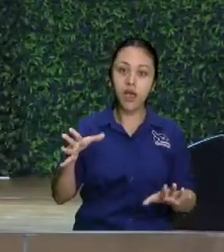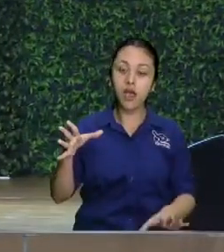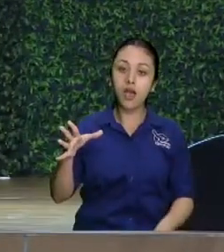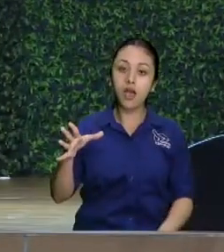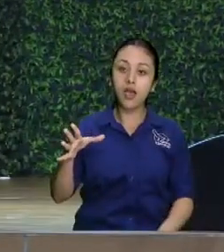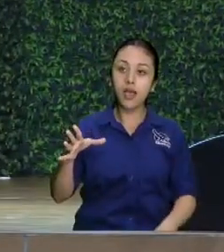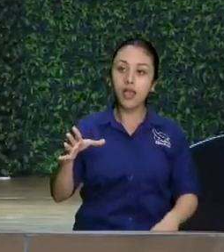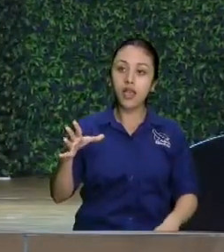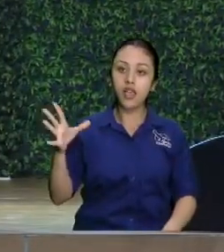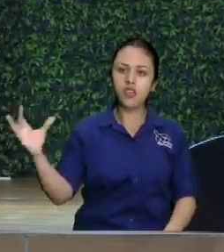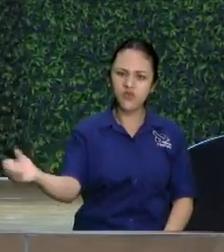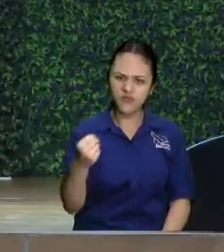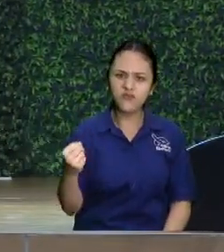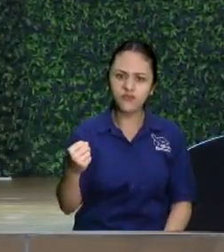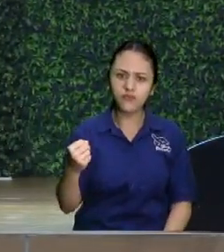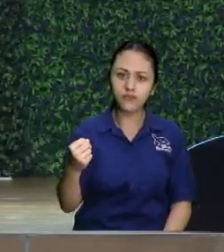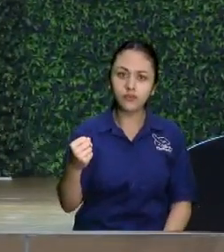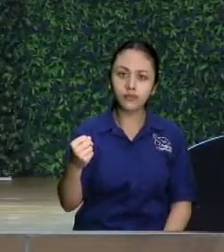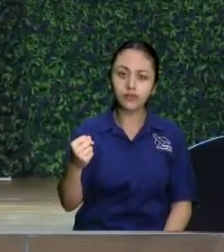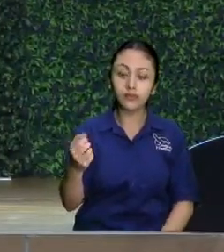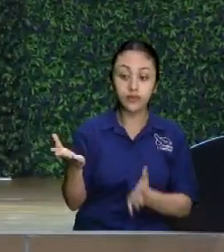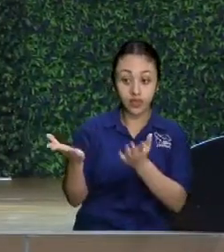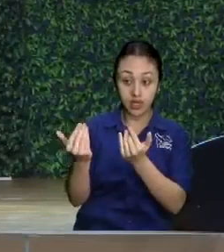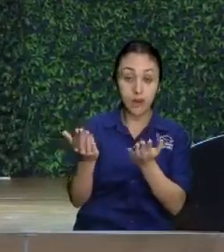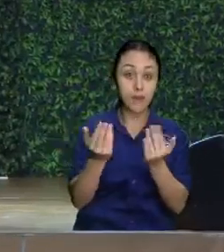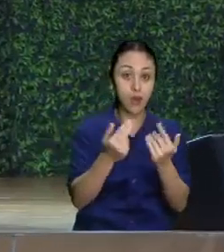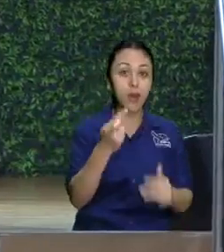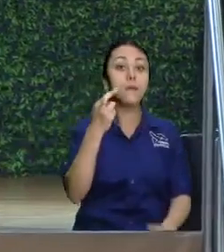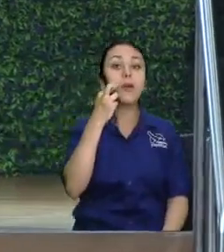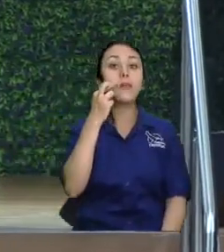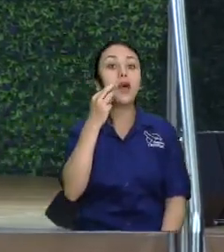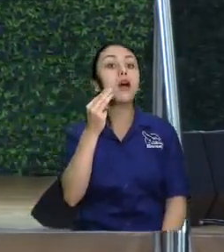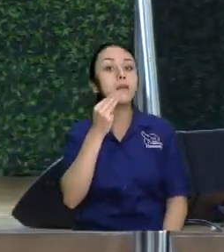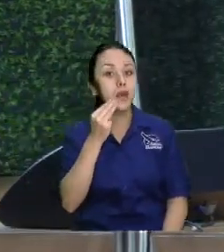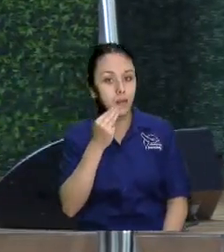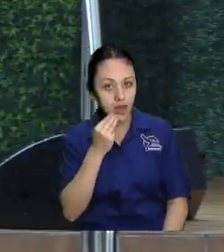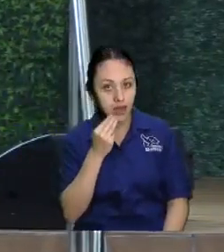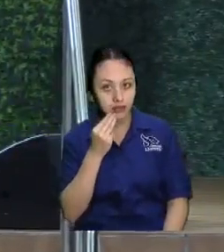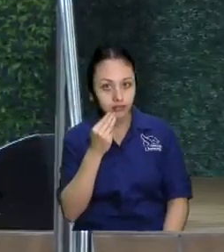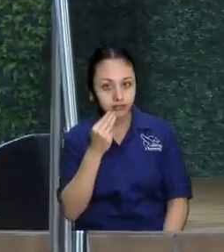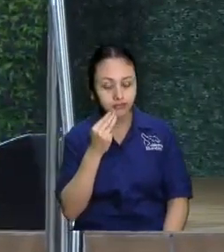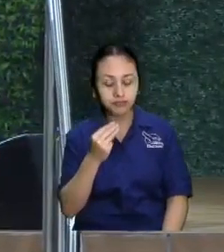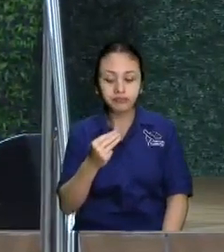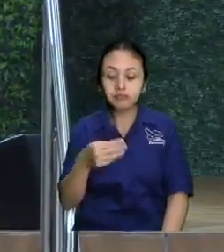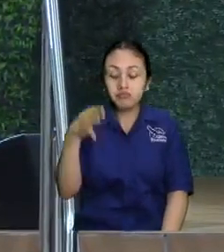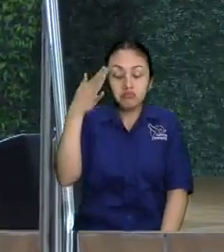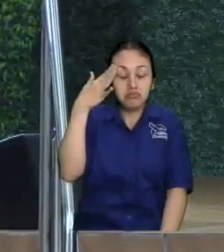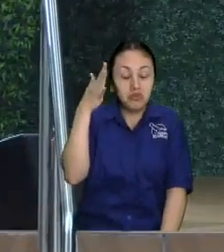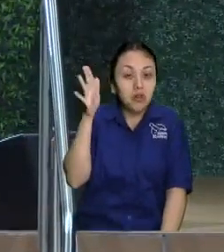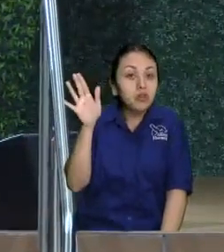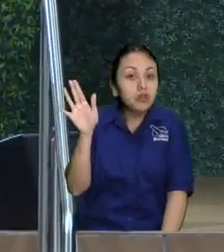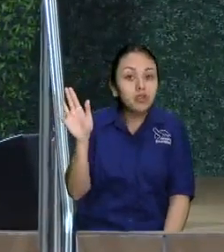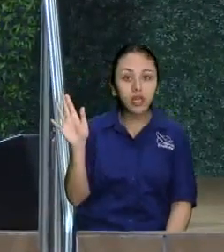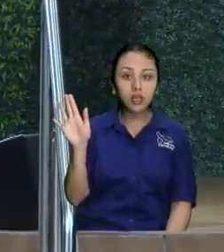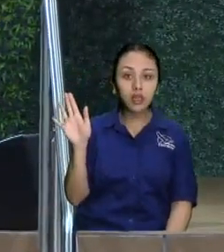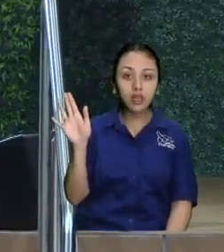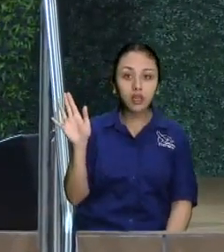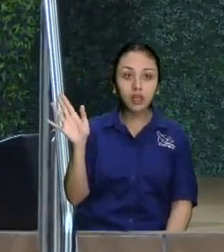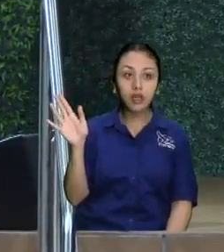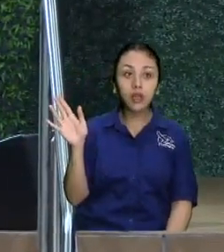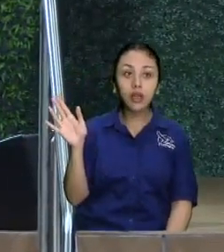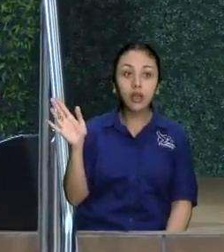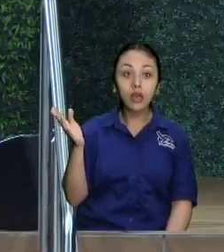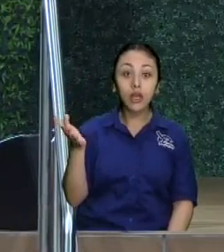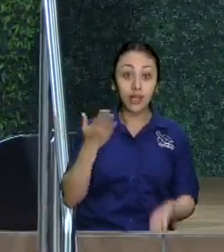había una presión. Llamaban a los padres de familia, ay, no solo eso, yo no sé a usted, cuántos de ustedes les dijeron, pongan los dedos